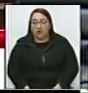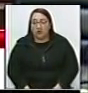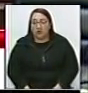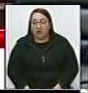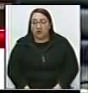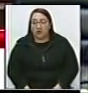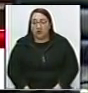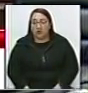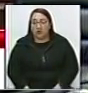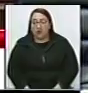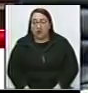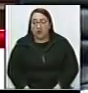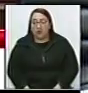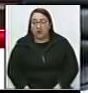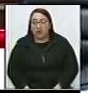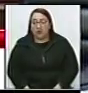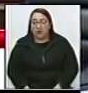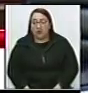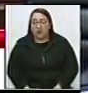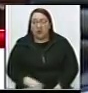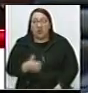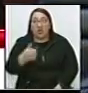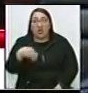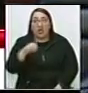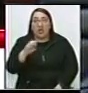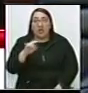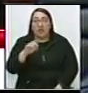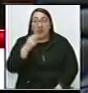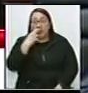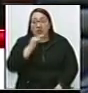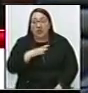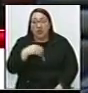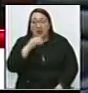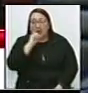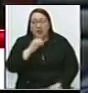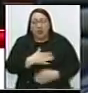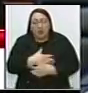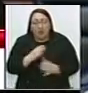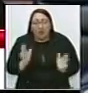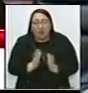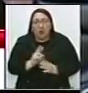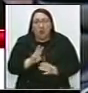10% del presupuesto de reconstrucción. La anemia infantil se ha incrementado en